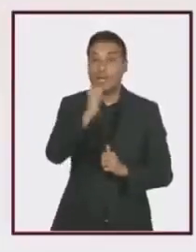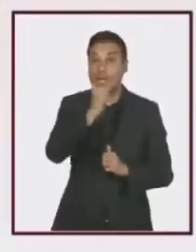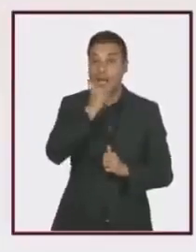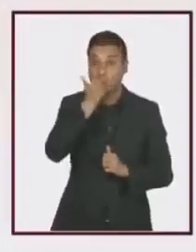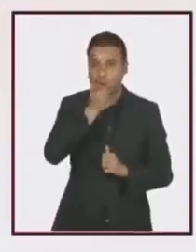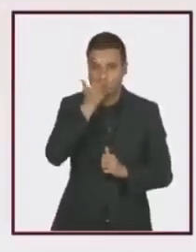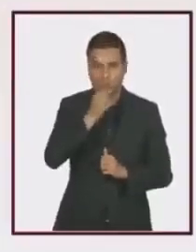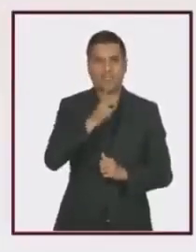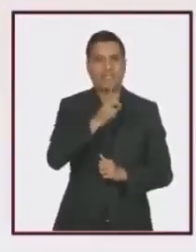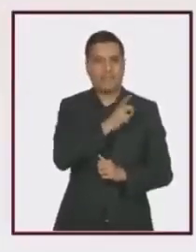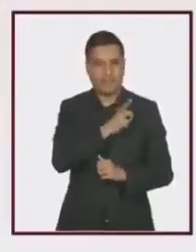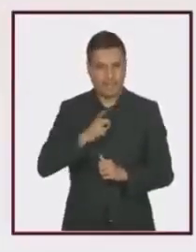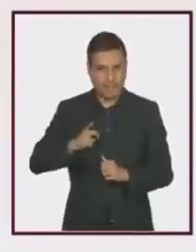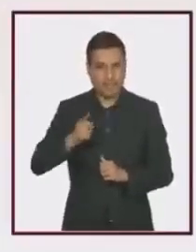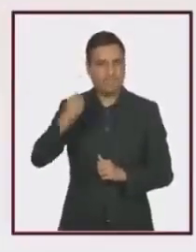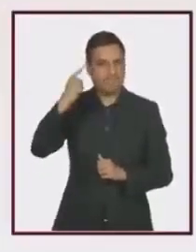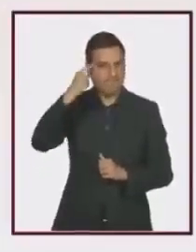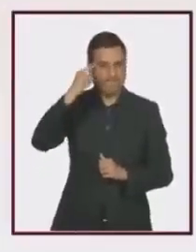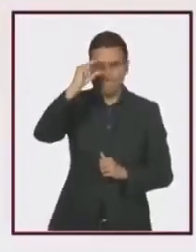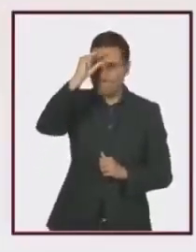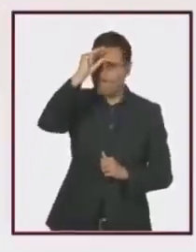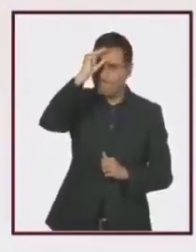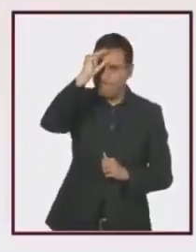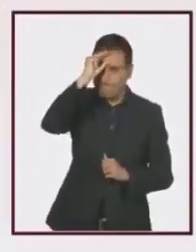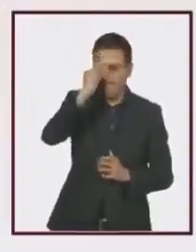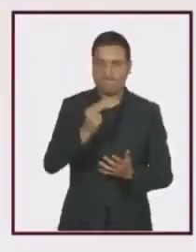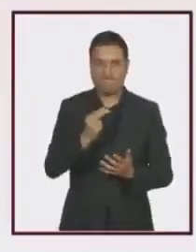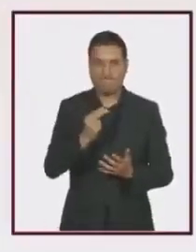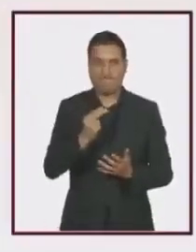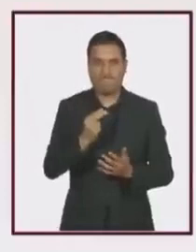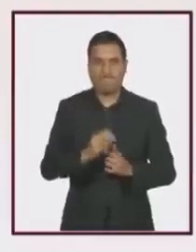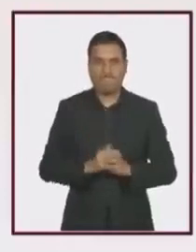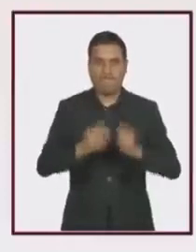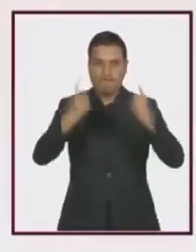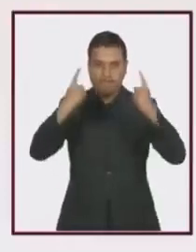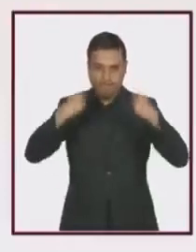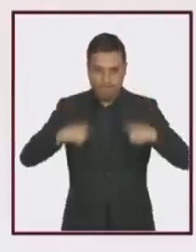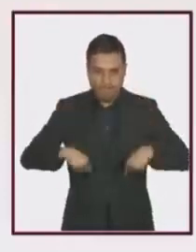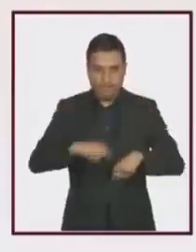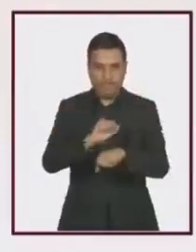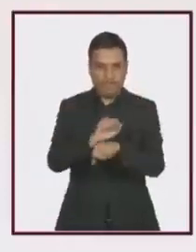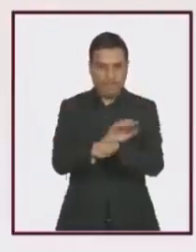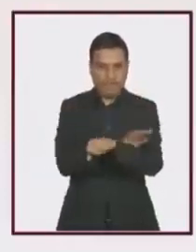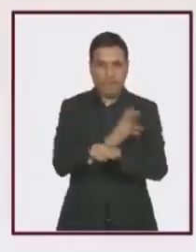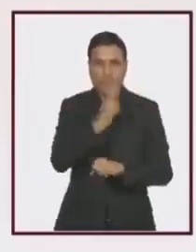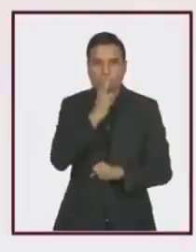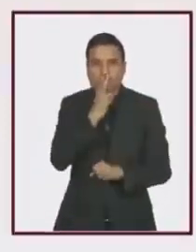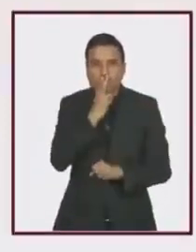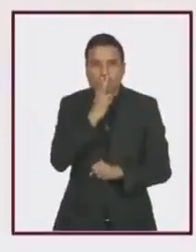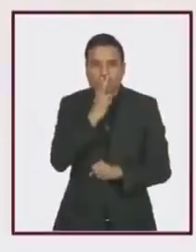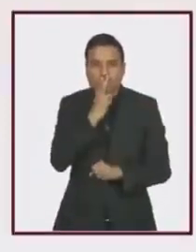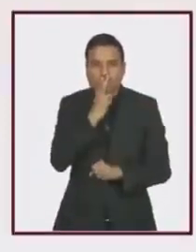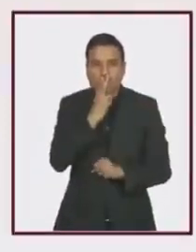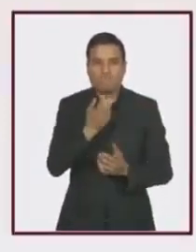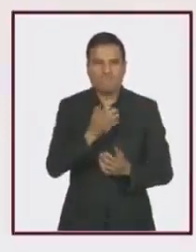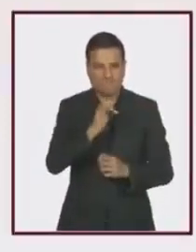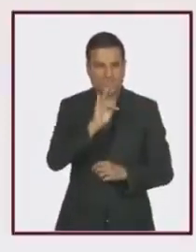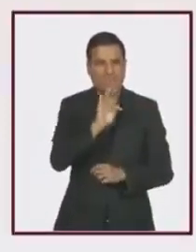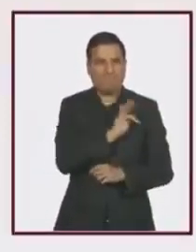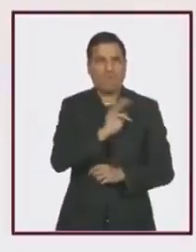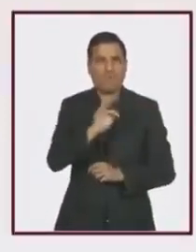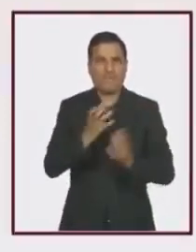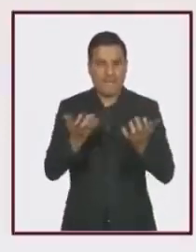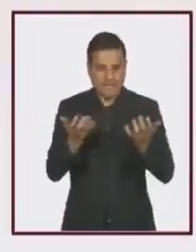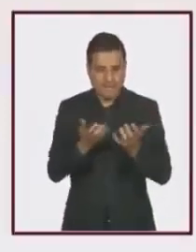cognitivas, físicas y afectivas, a partir de las cuales pueden mejorar sus capacidades personales y de la